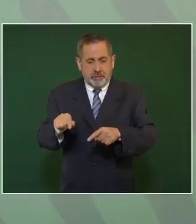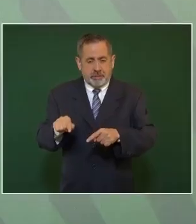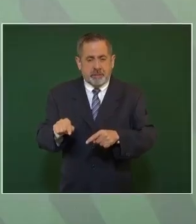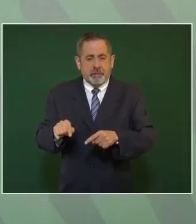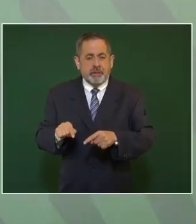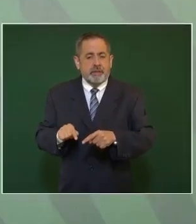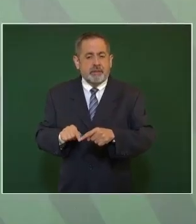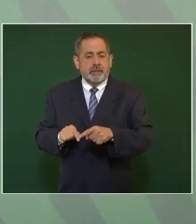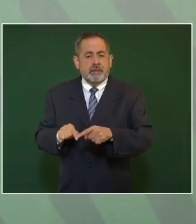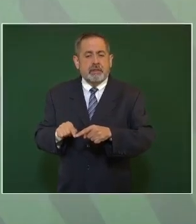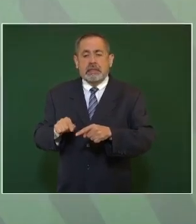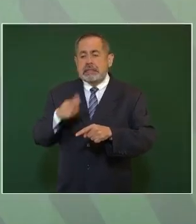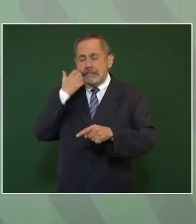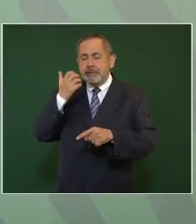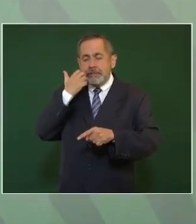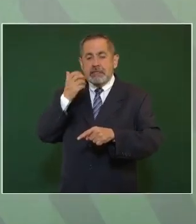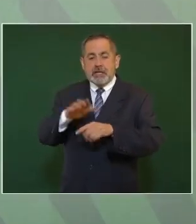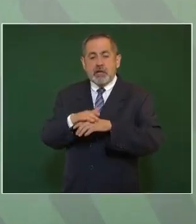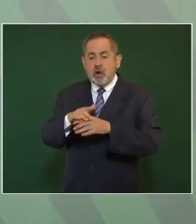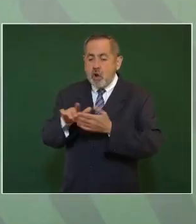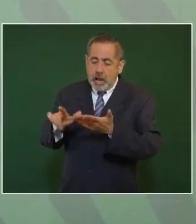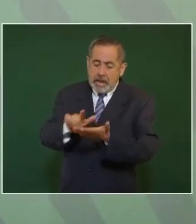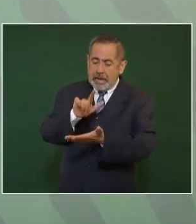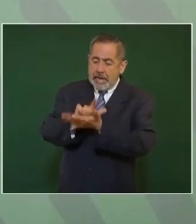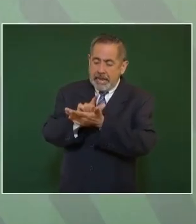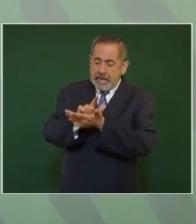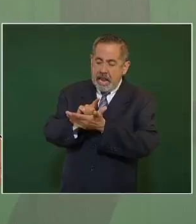que se aprobara una ley.